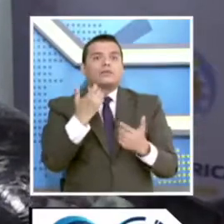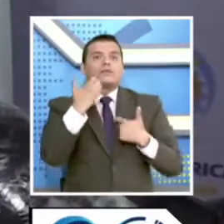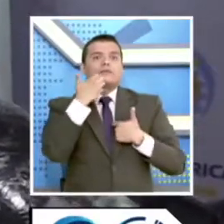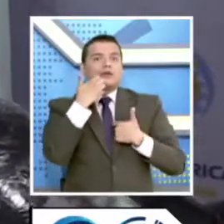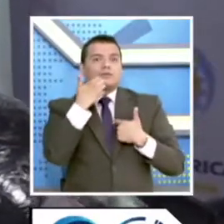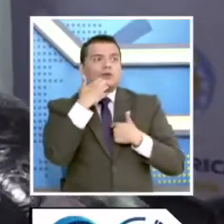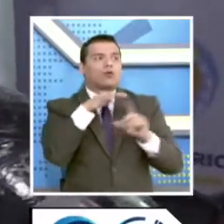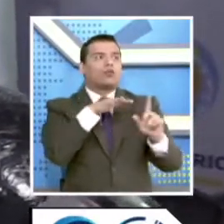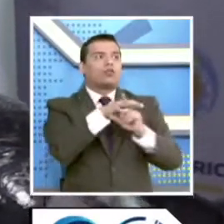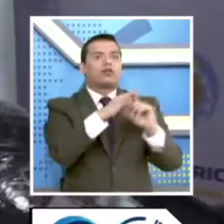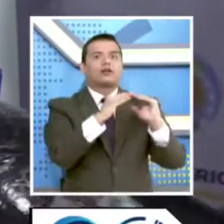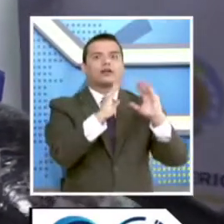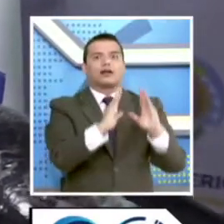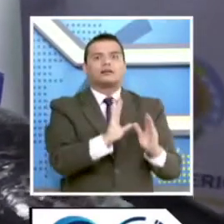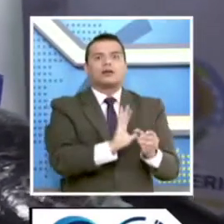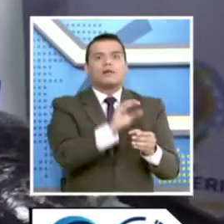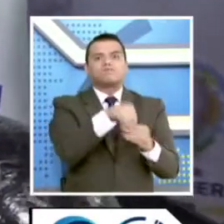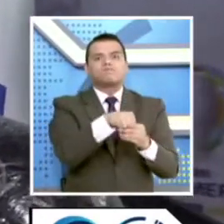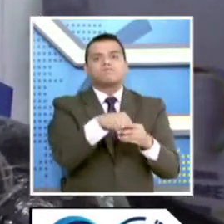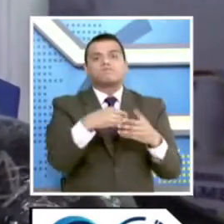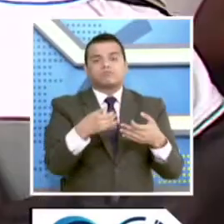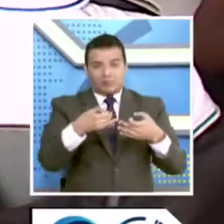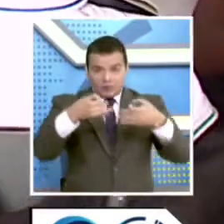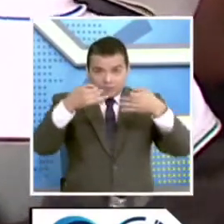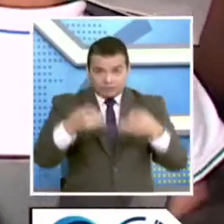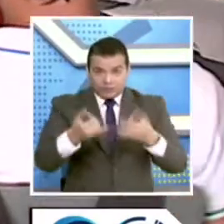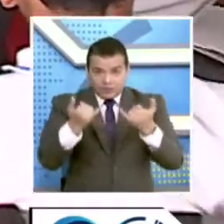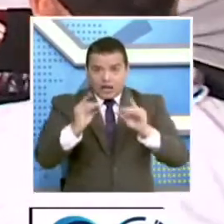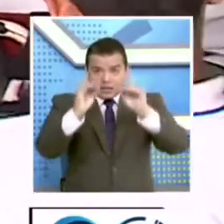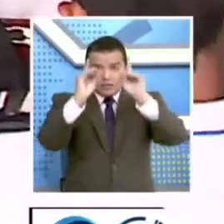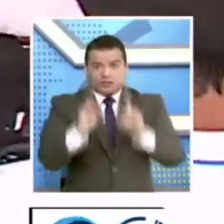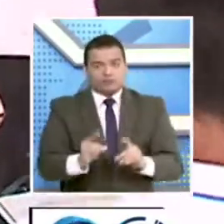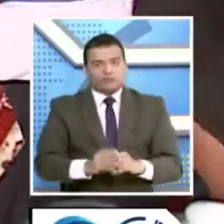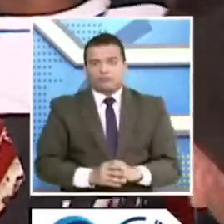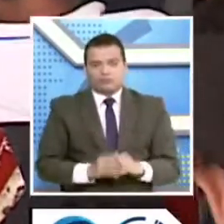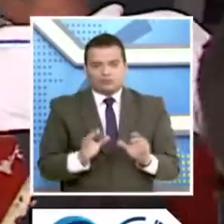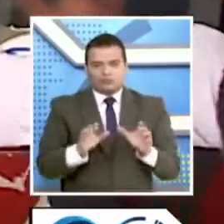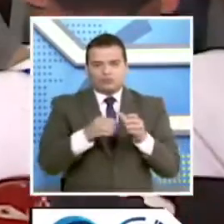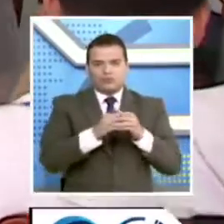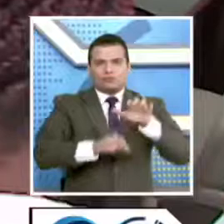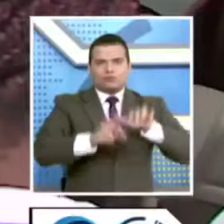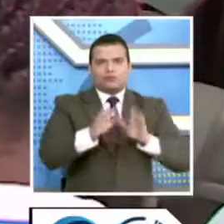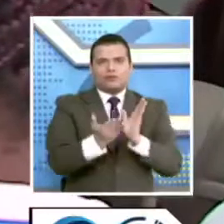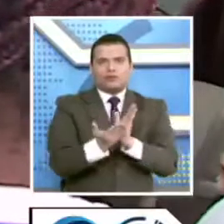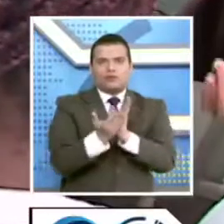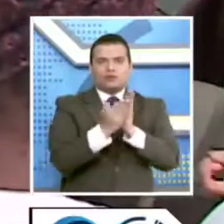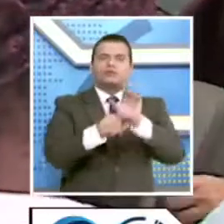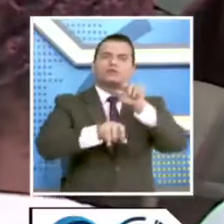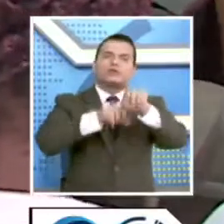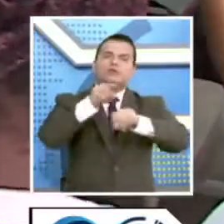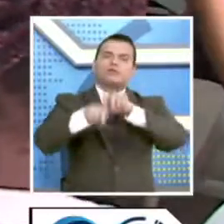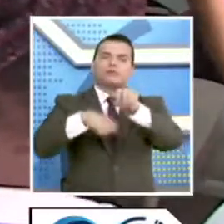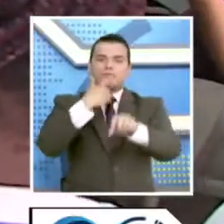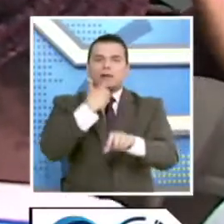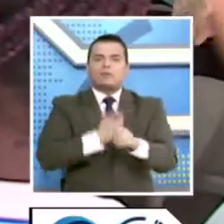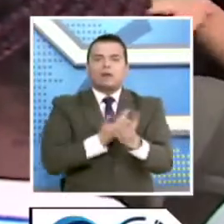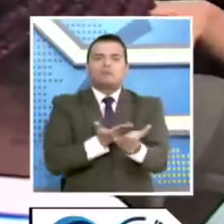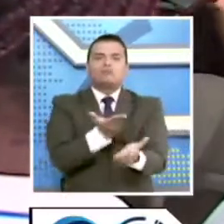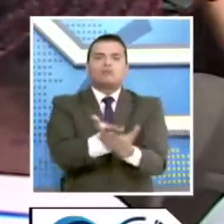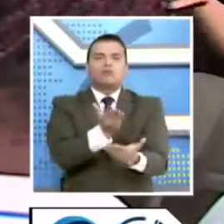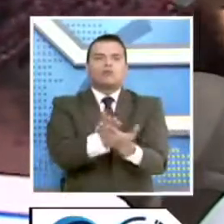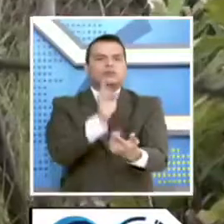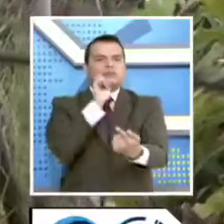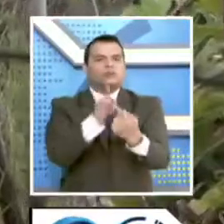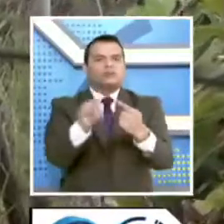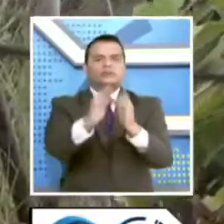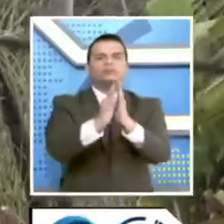todavía estemos preparados para tomar la decisión. La encuesta planteada por la Secretaría de Educación del Valle busca conocer la opinión de los padres de